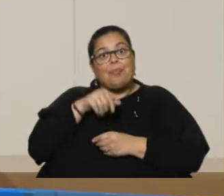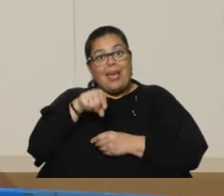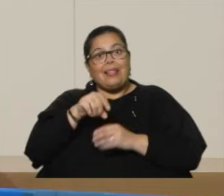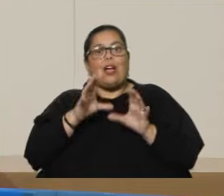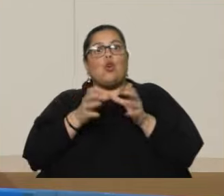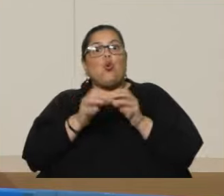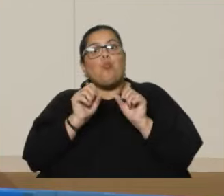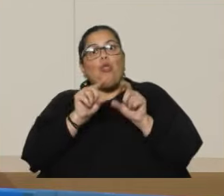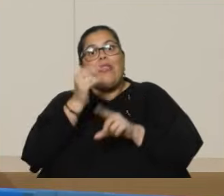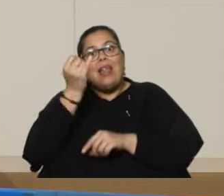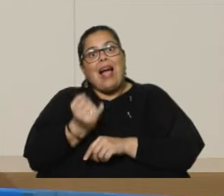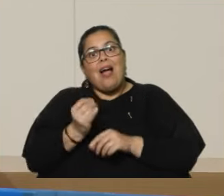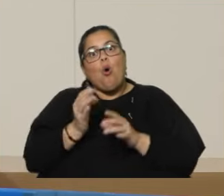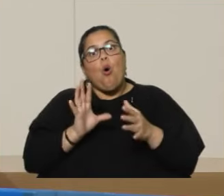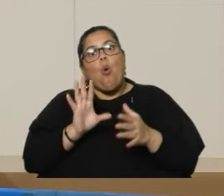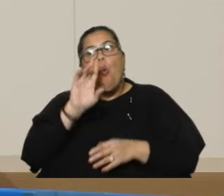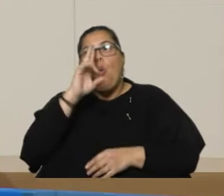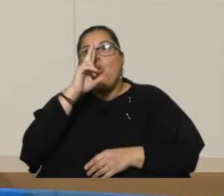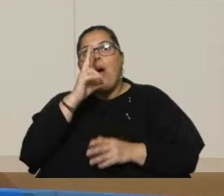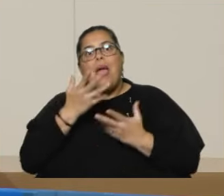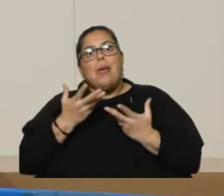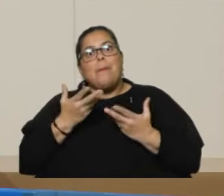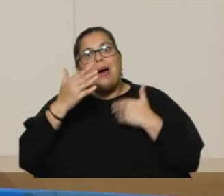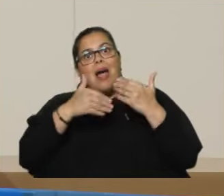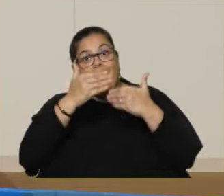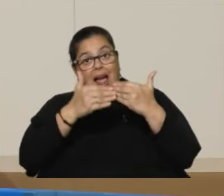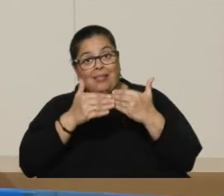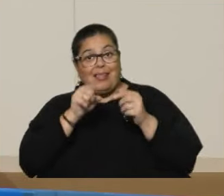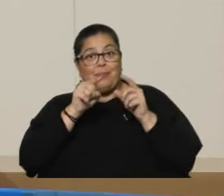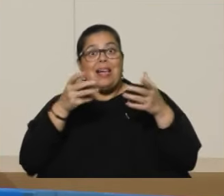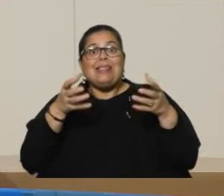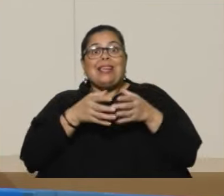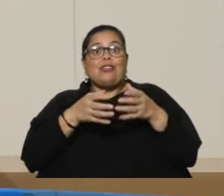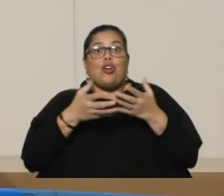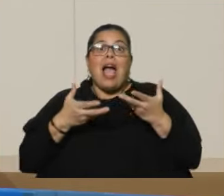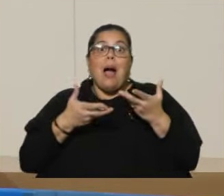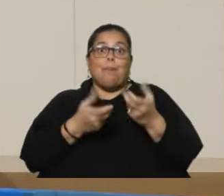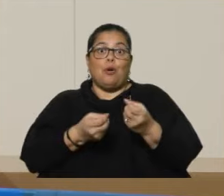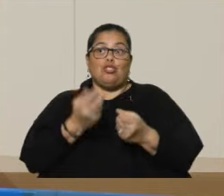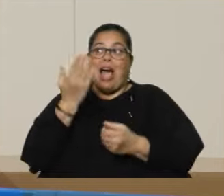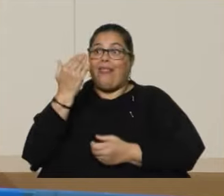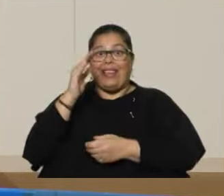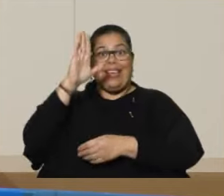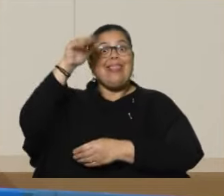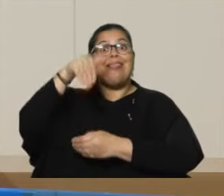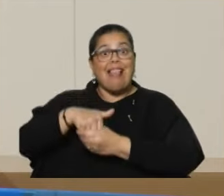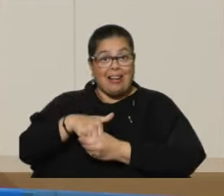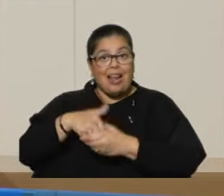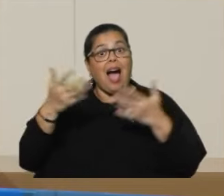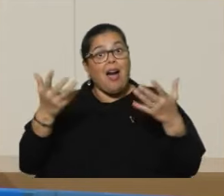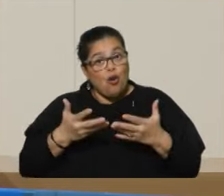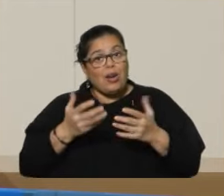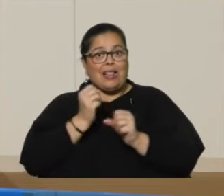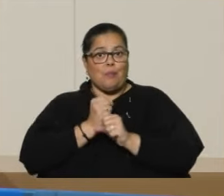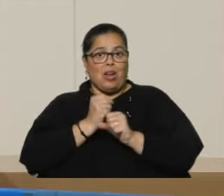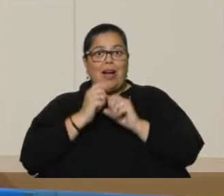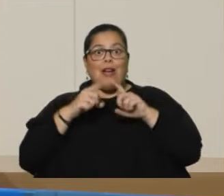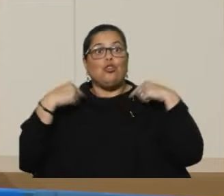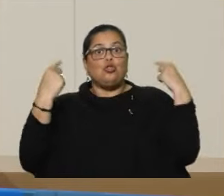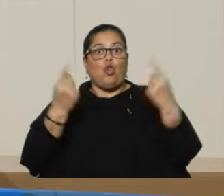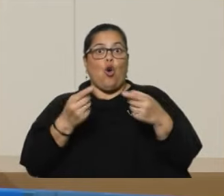Adelante, que eran los sectores que apoyaron a Álvaro Delgado en la elección interna. Y bueno, obviamente ahora estamos trabajando con compañeros de